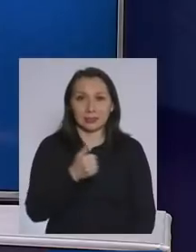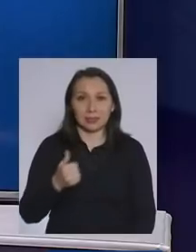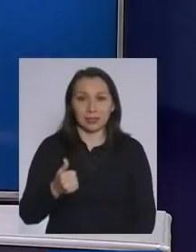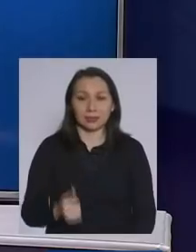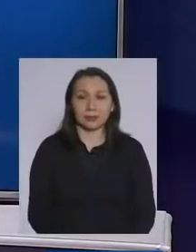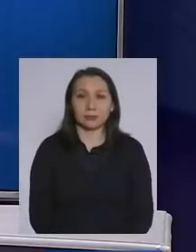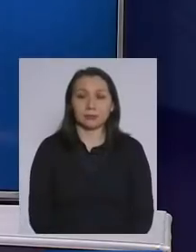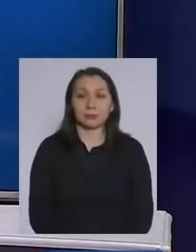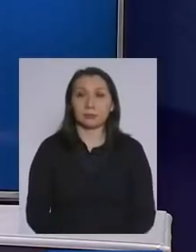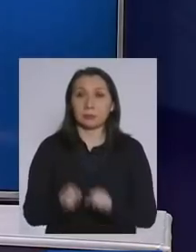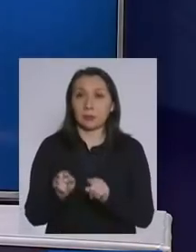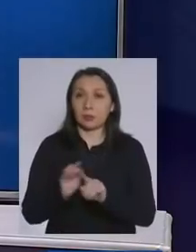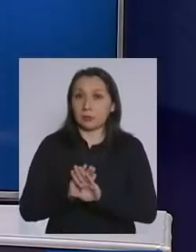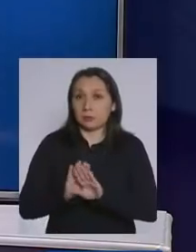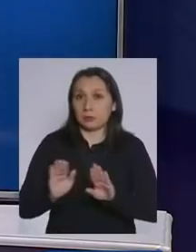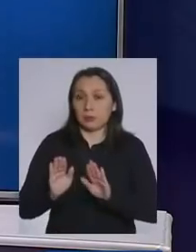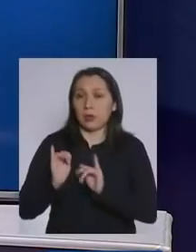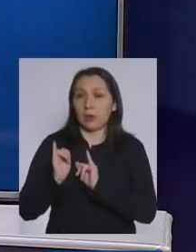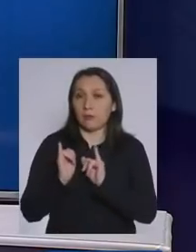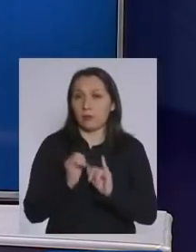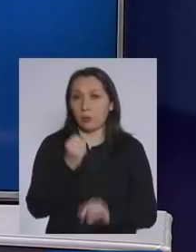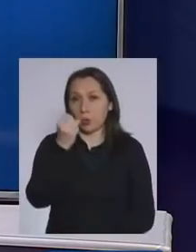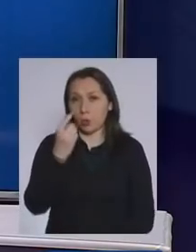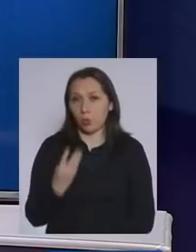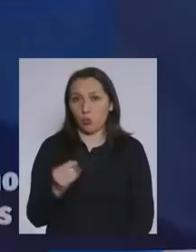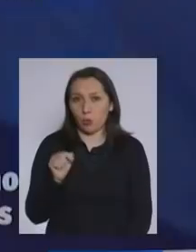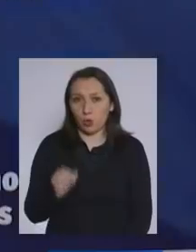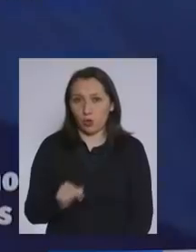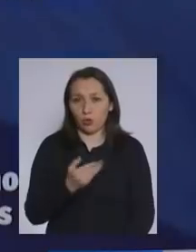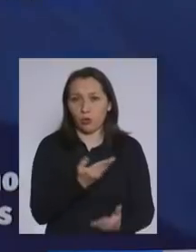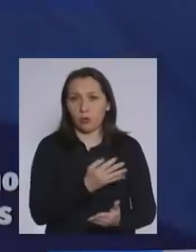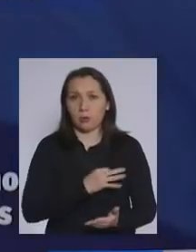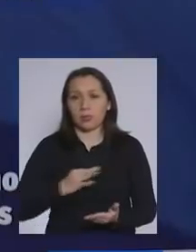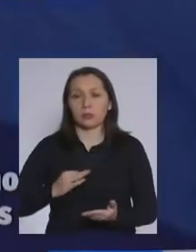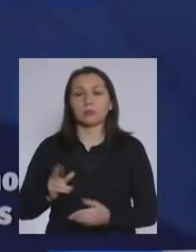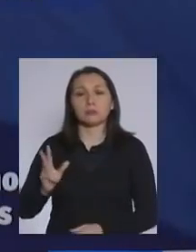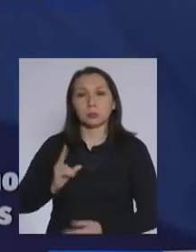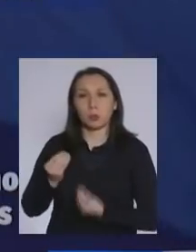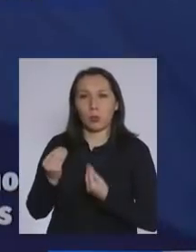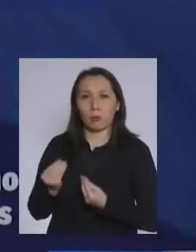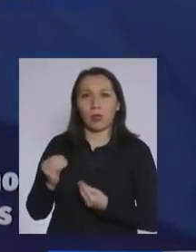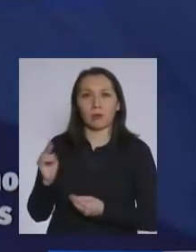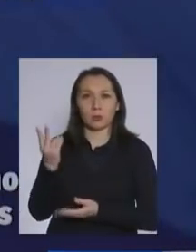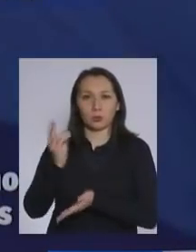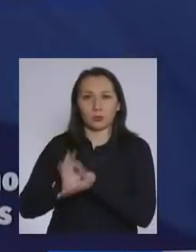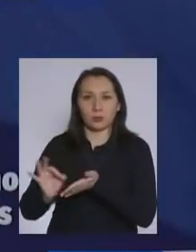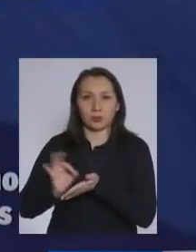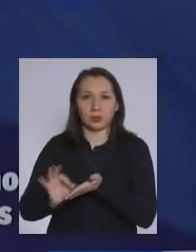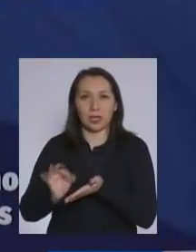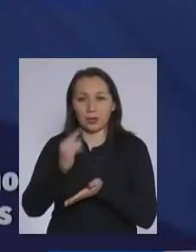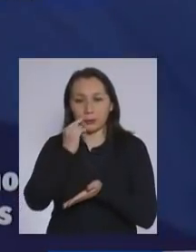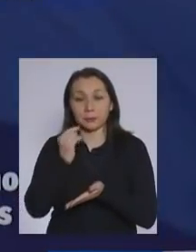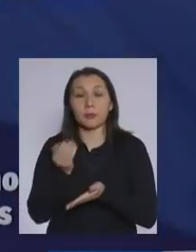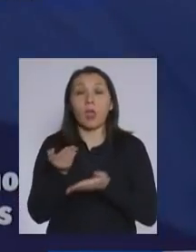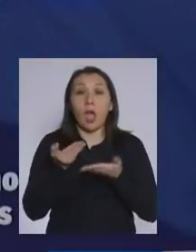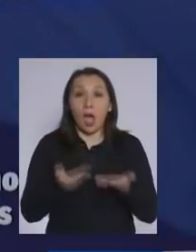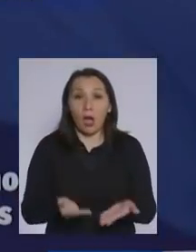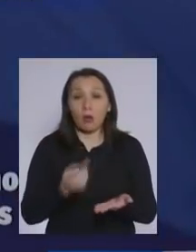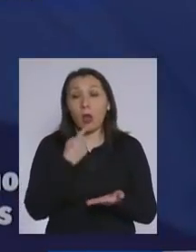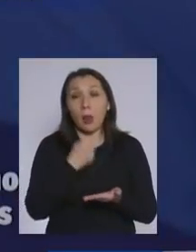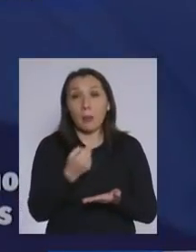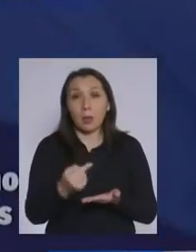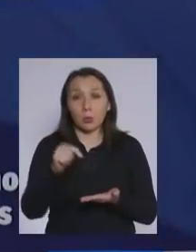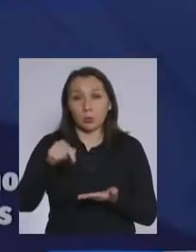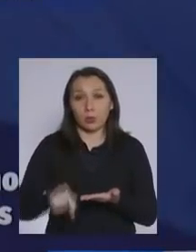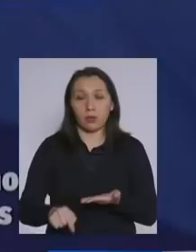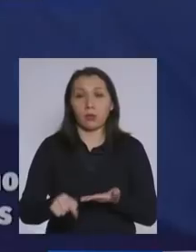800-726-666. Eso es todo en cuanto a la cuenta del día de hoy, ministro. Muy amable, subsecretario. A continuación pasamos a las preguntas del